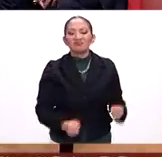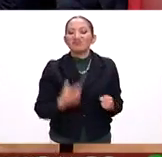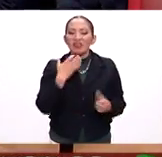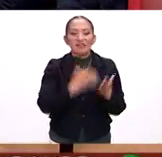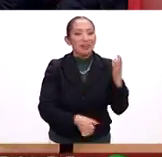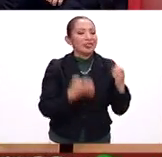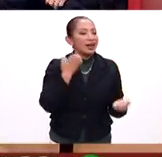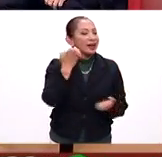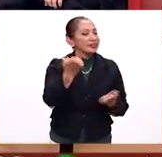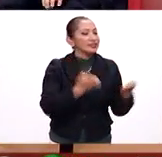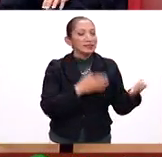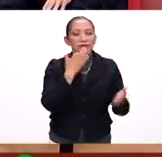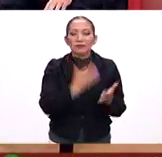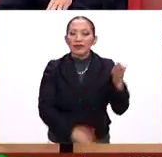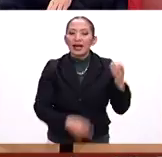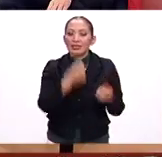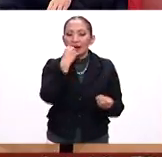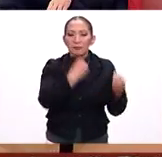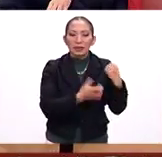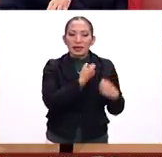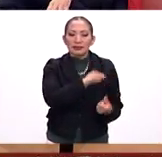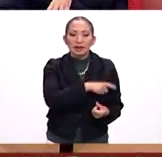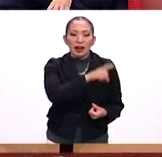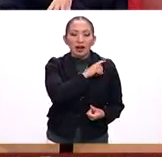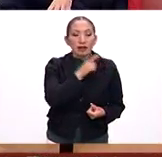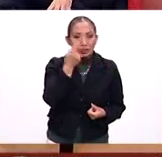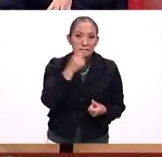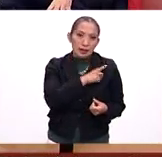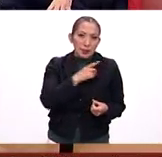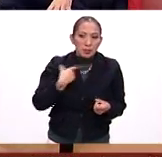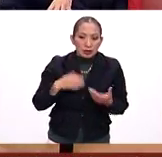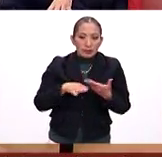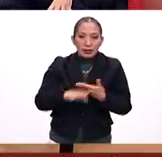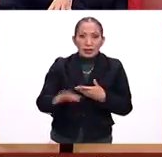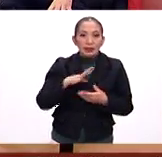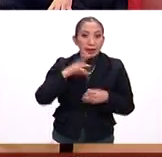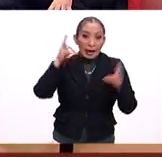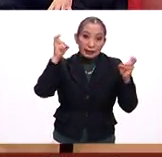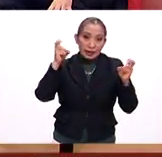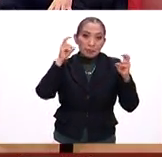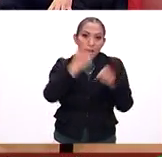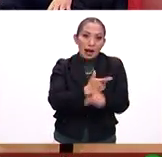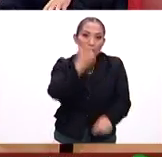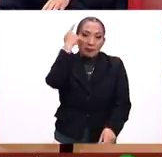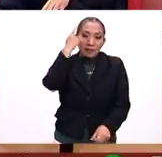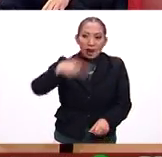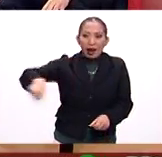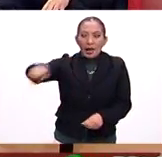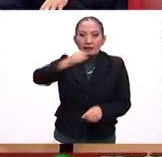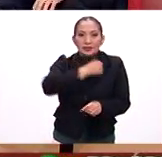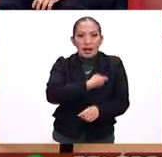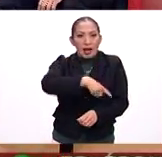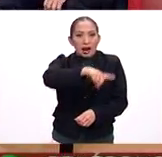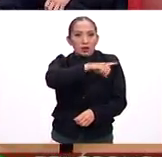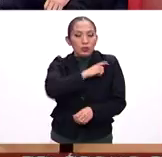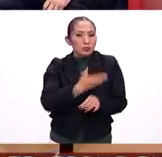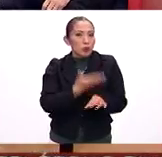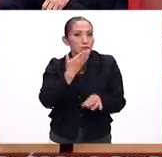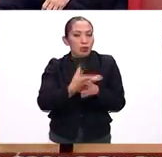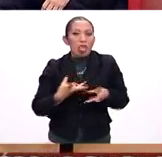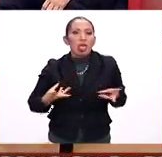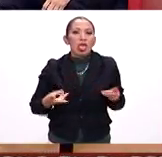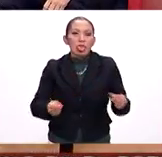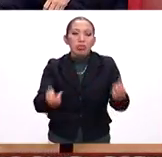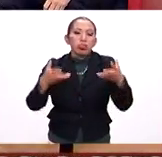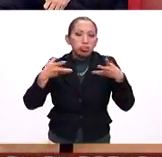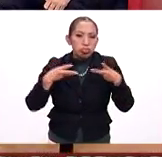hace obviamente que debamos de poner énfasis en este asunto de prevenir, porque ya es un asunto grave para el sistema de salud, claro, es sumamente